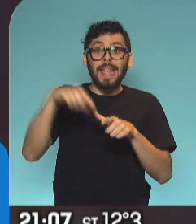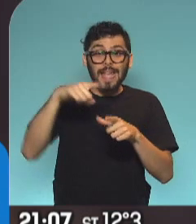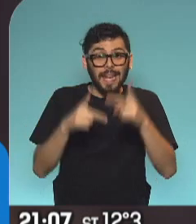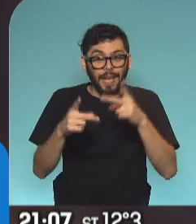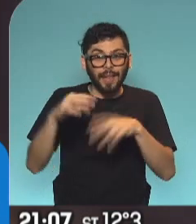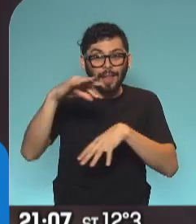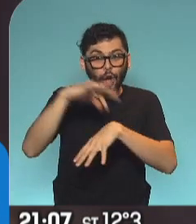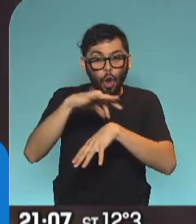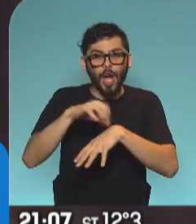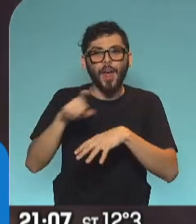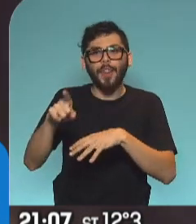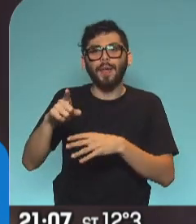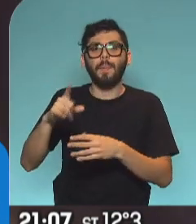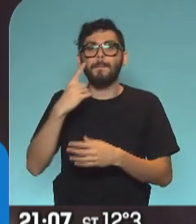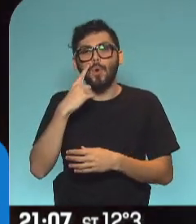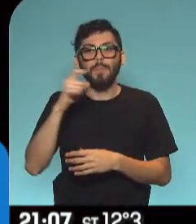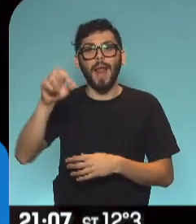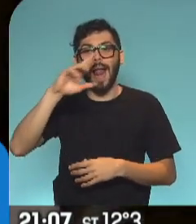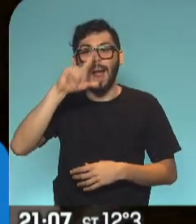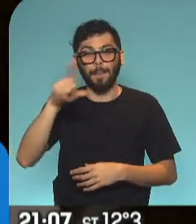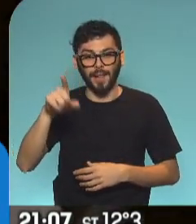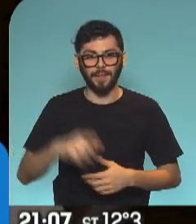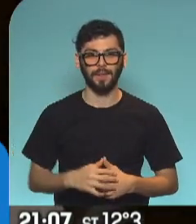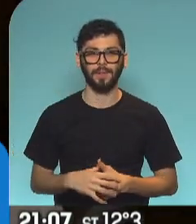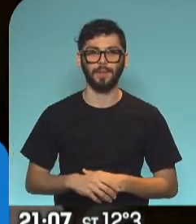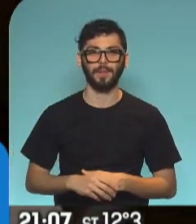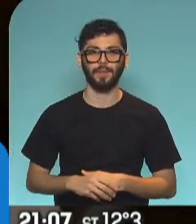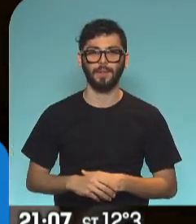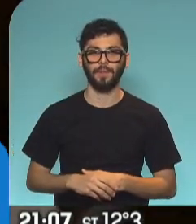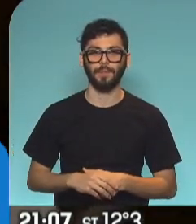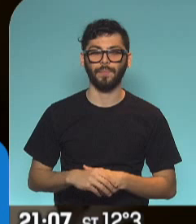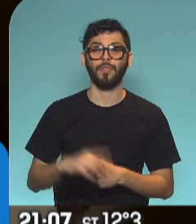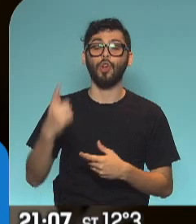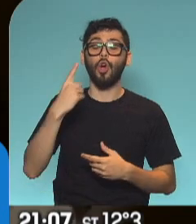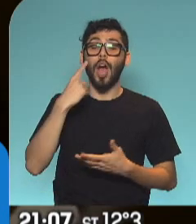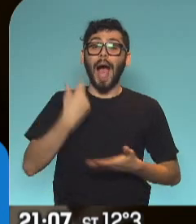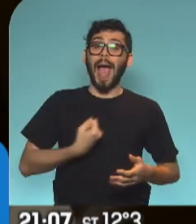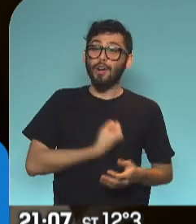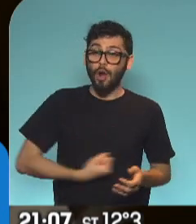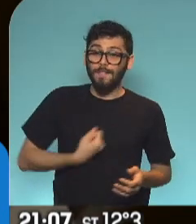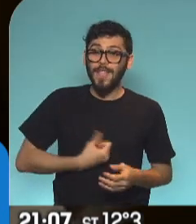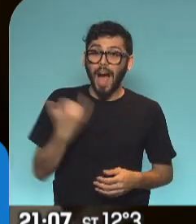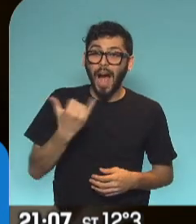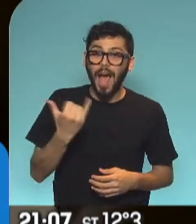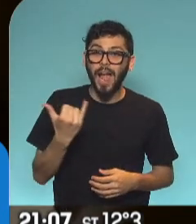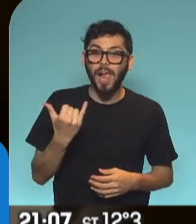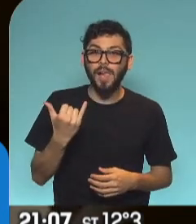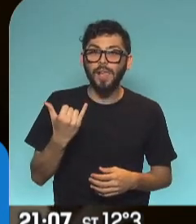primaria de la Municipalidad de La Plata. ¿Tenés alguna ecografía de laboratorio?